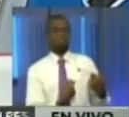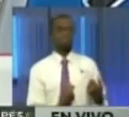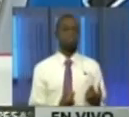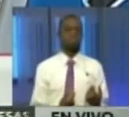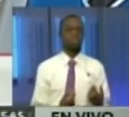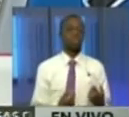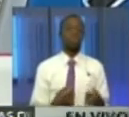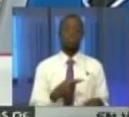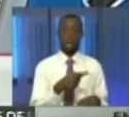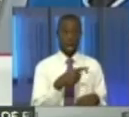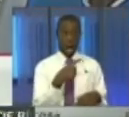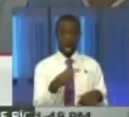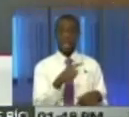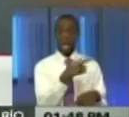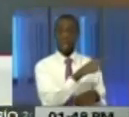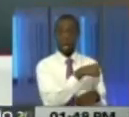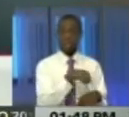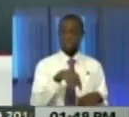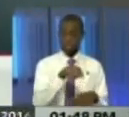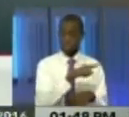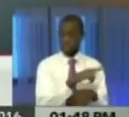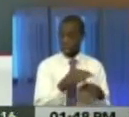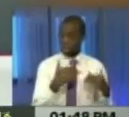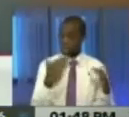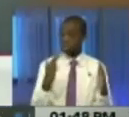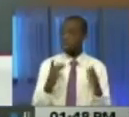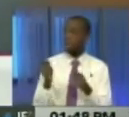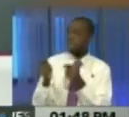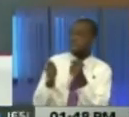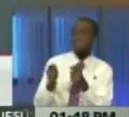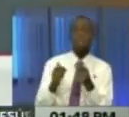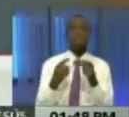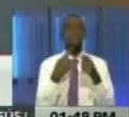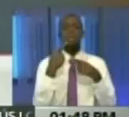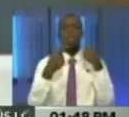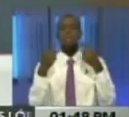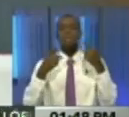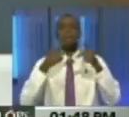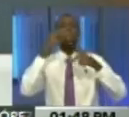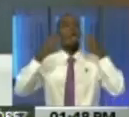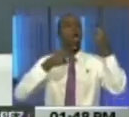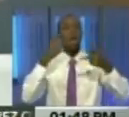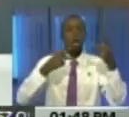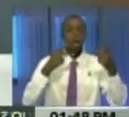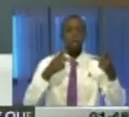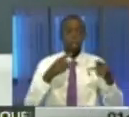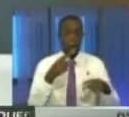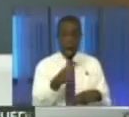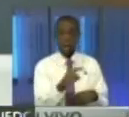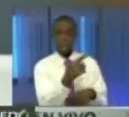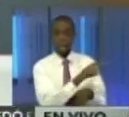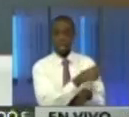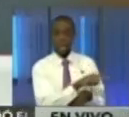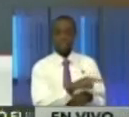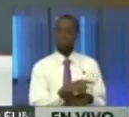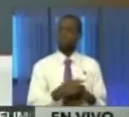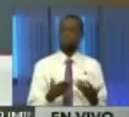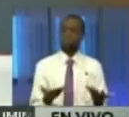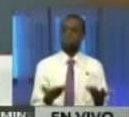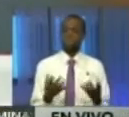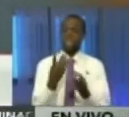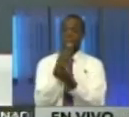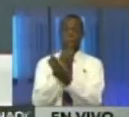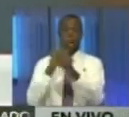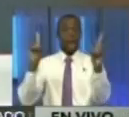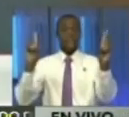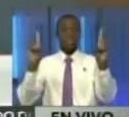Olvidan quienes hacen de esta práctica una forma de la política, que la perdurabilidad de la